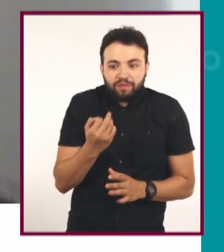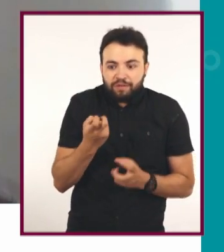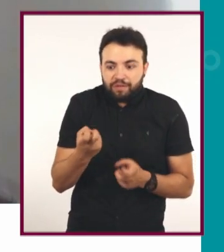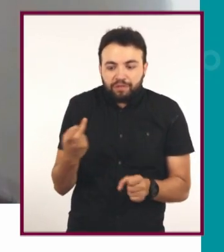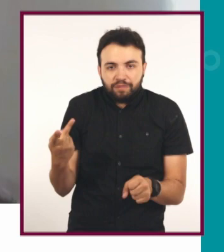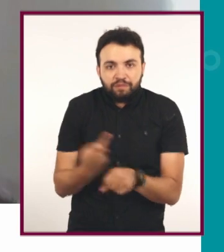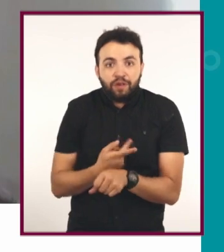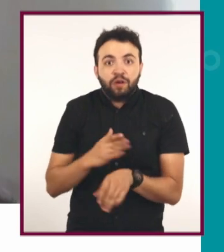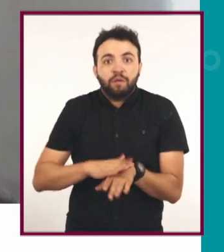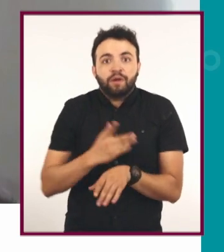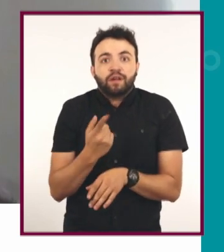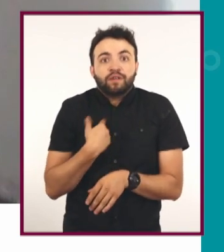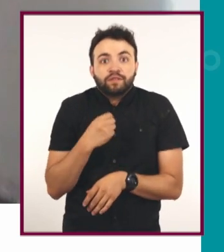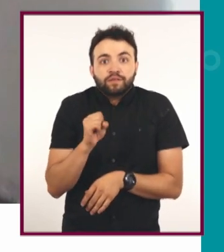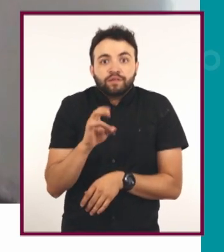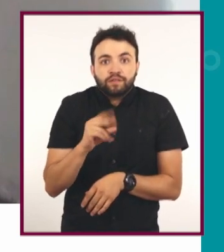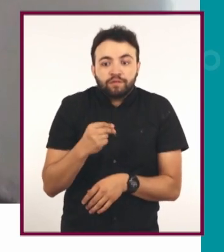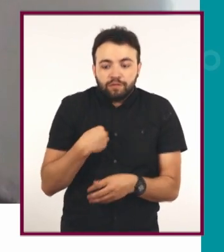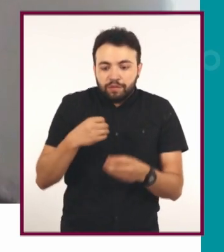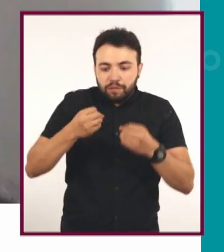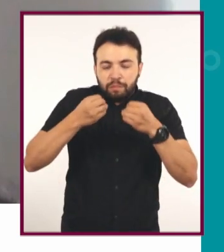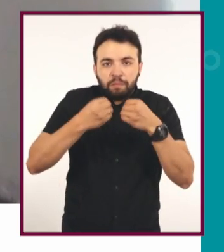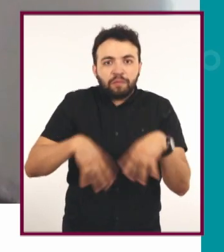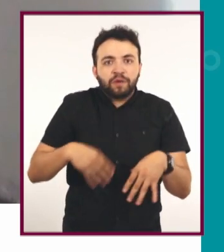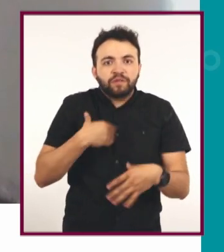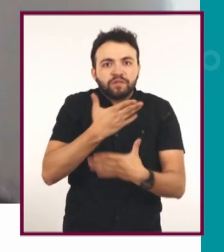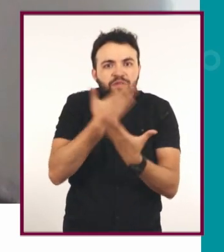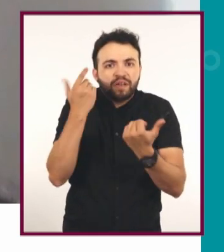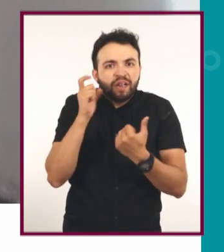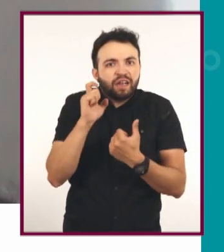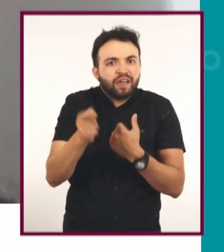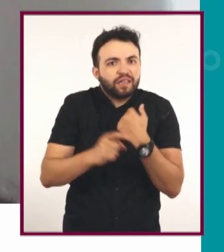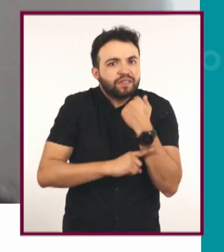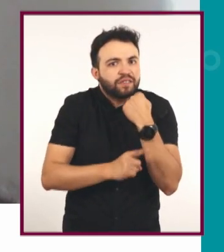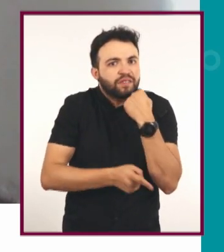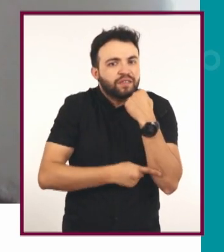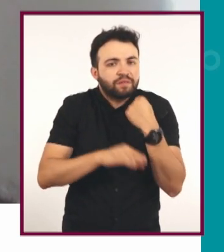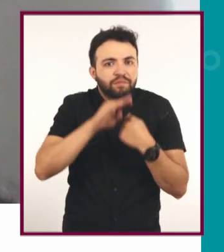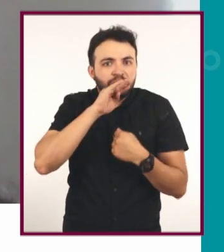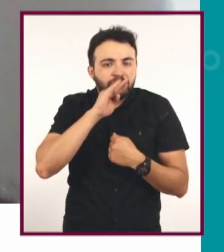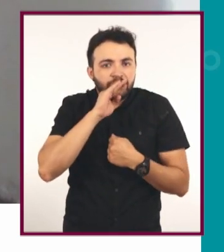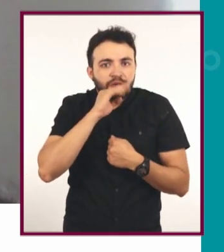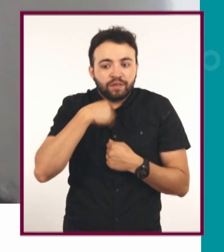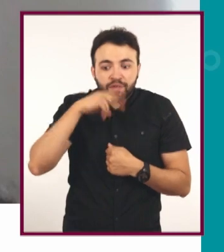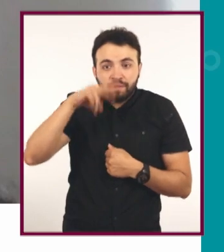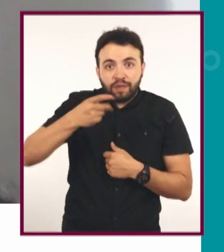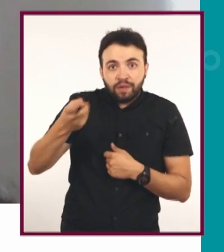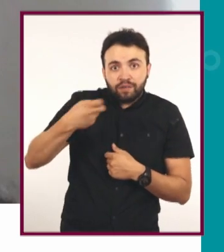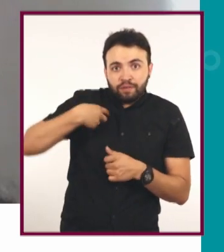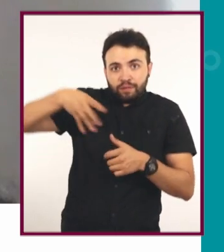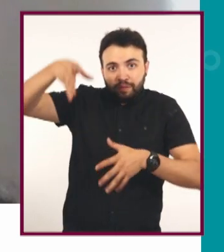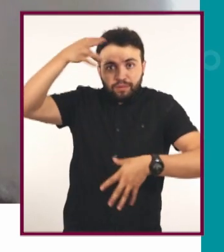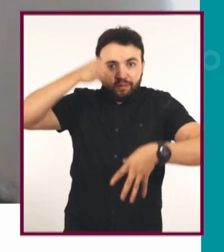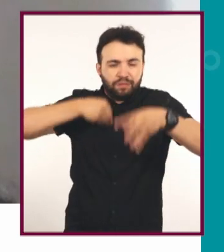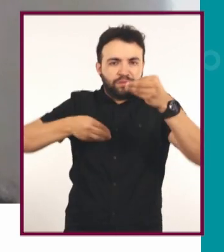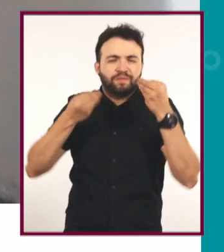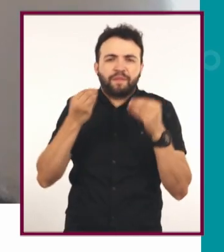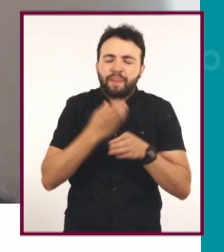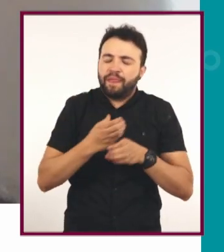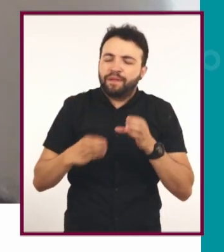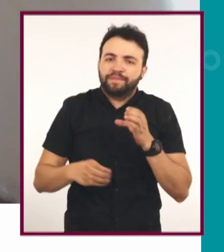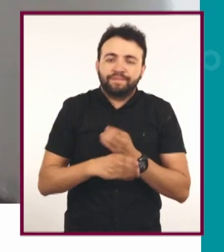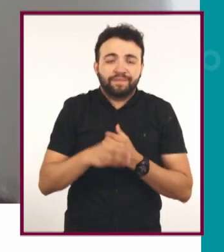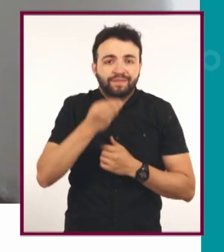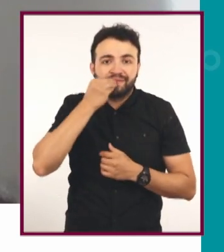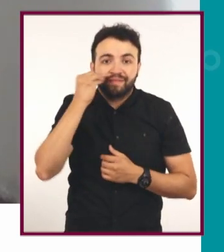que me sucedió, ¿no? Porque si no me hubiera perdido de un aspecto muy enriquecedor, ¿no? De tu vida. O sea, me